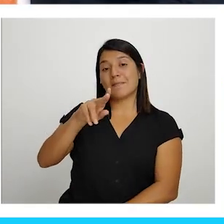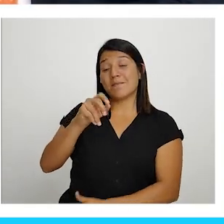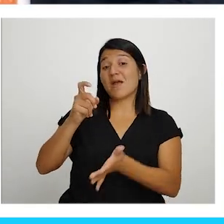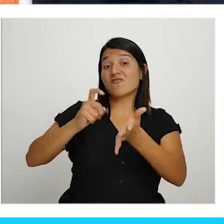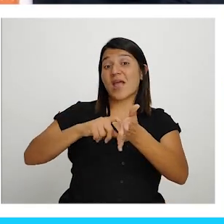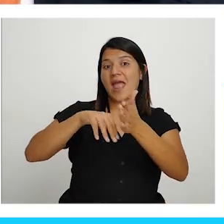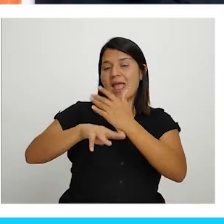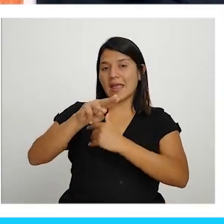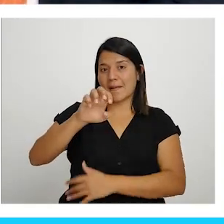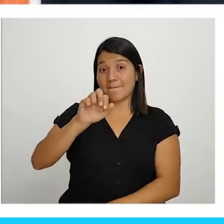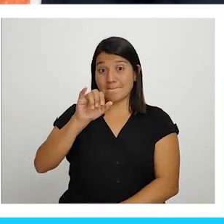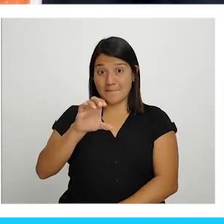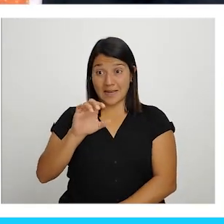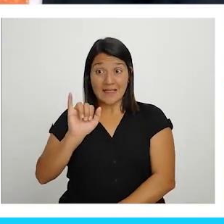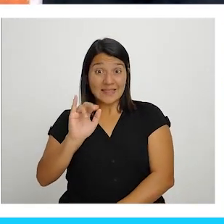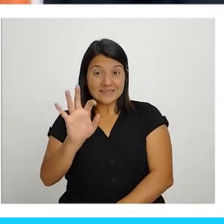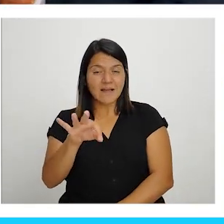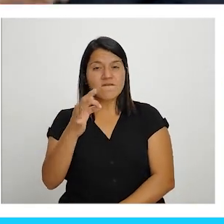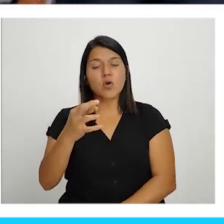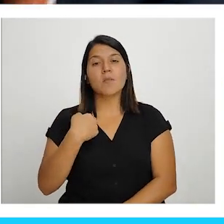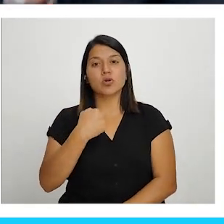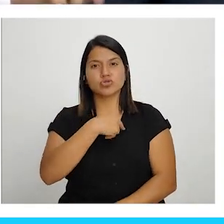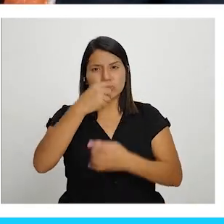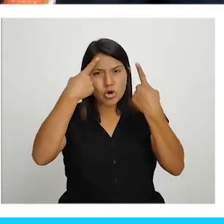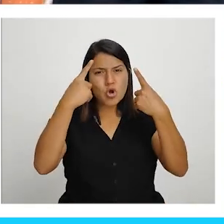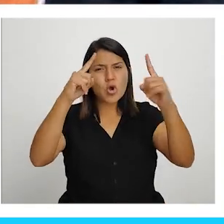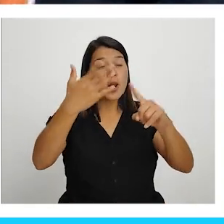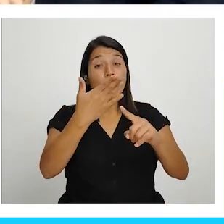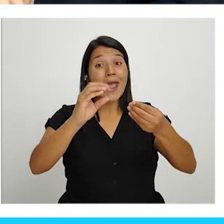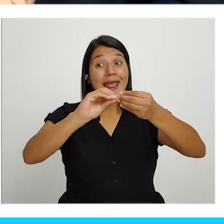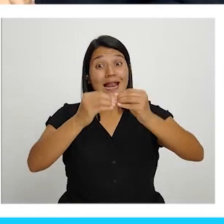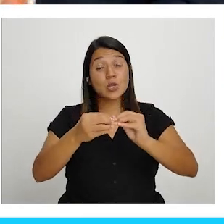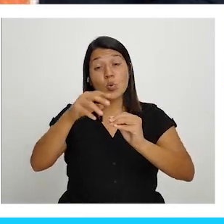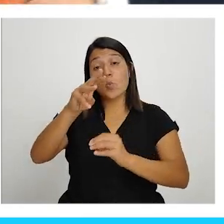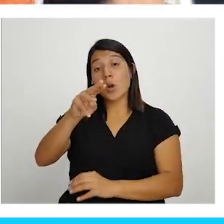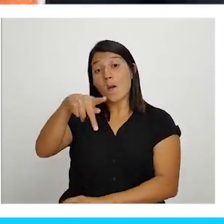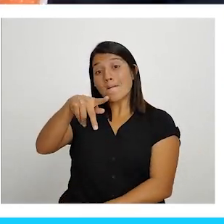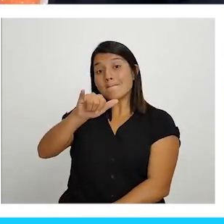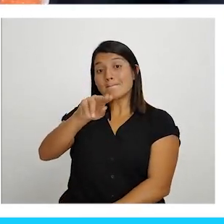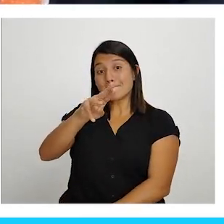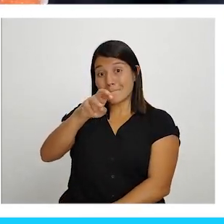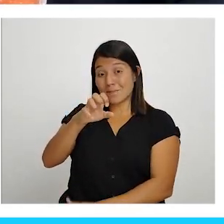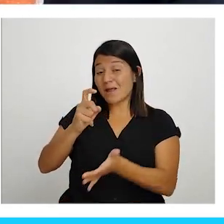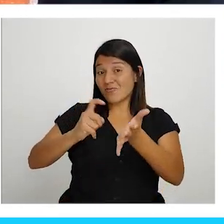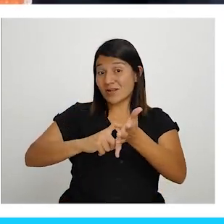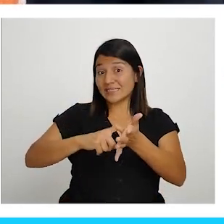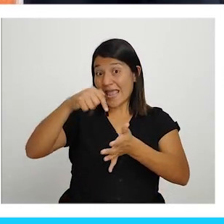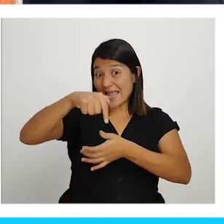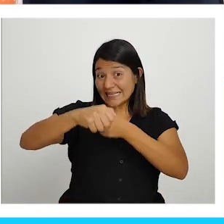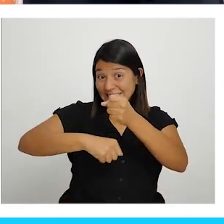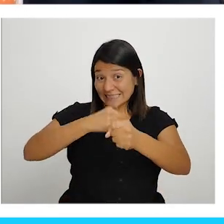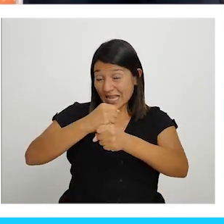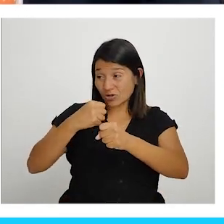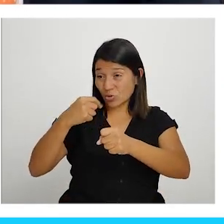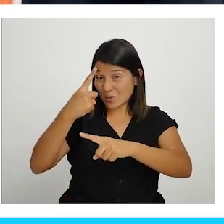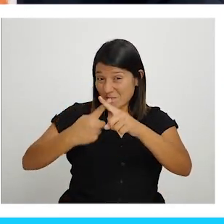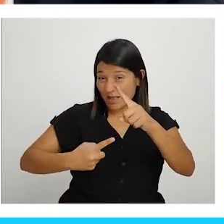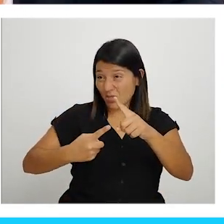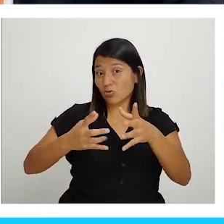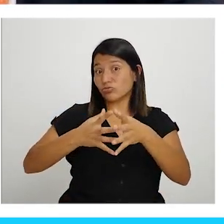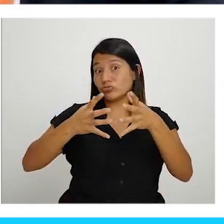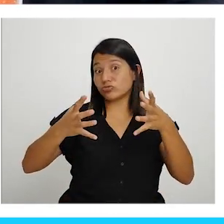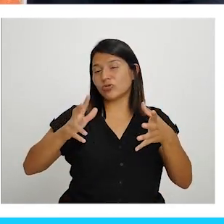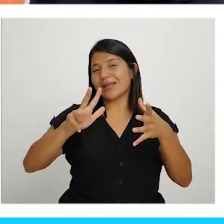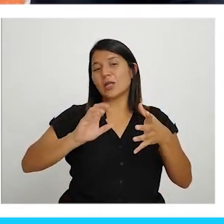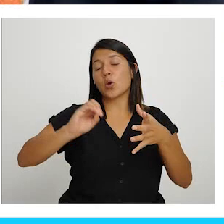de esa forma incluso hemos hecho que la cantidad de pymes registradas ante el MEIC haya crecido este año y medio un 35% y la